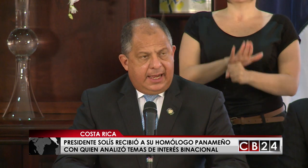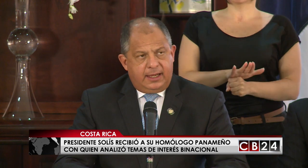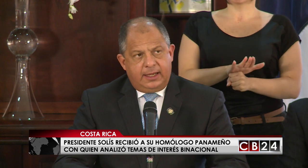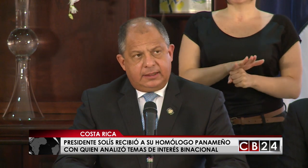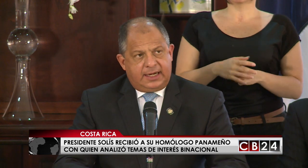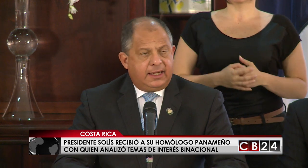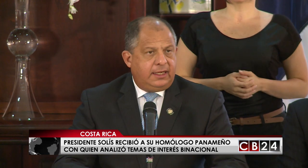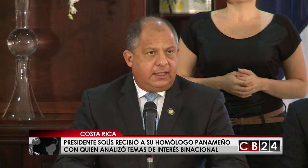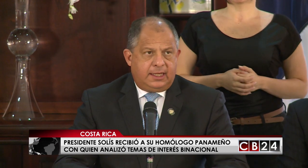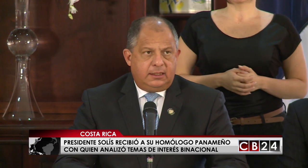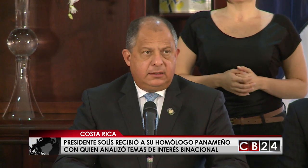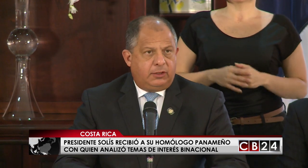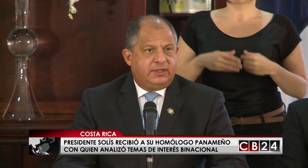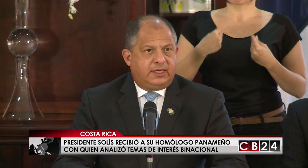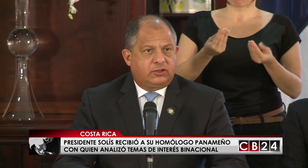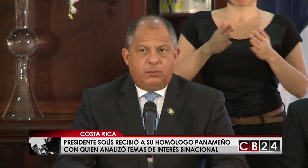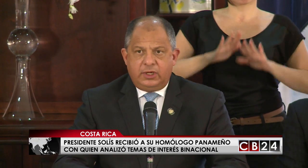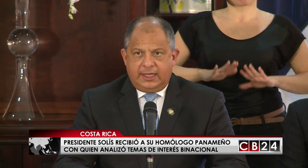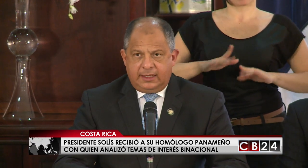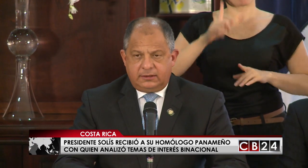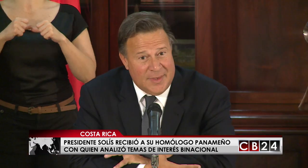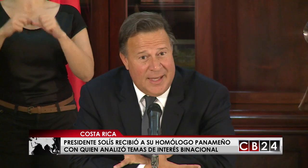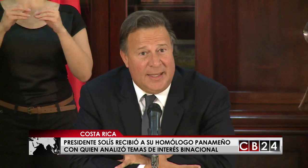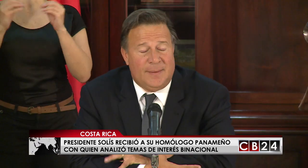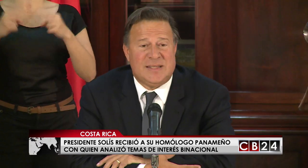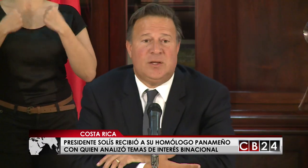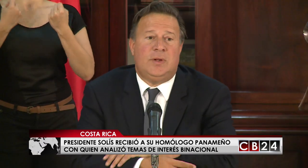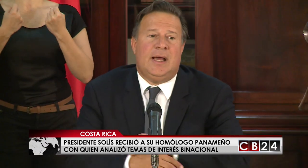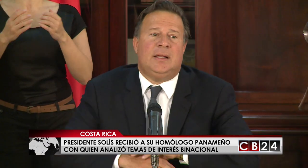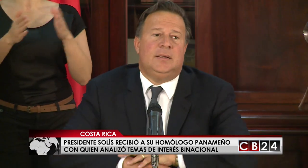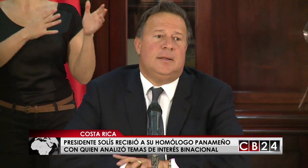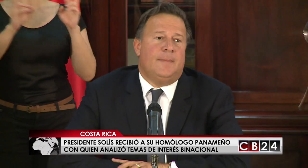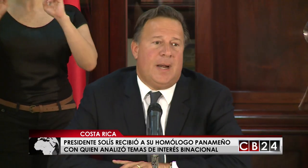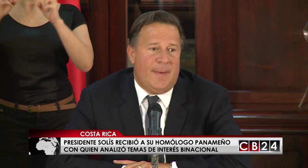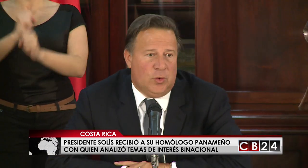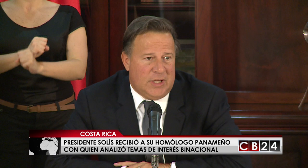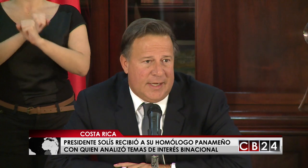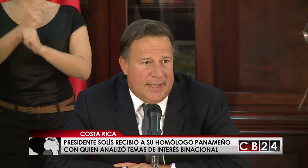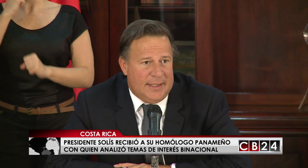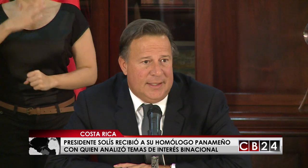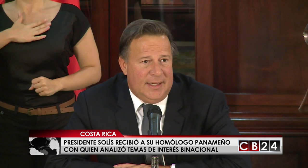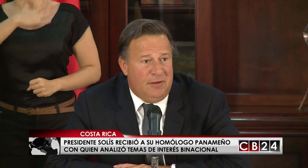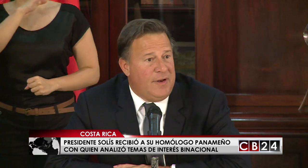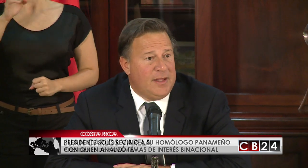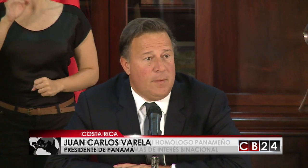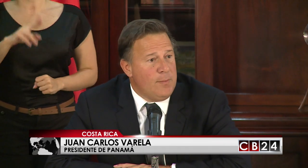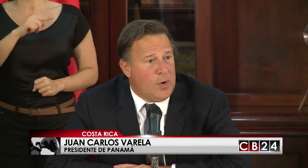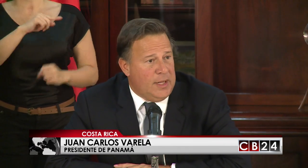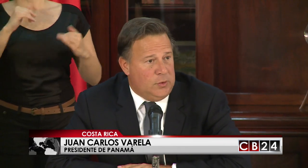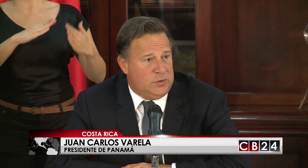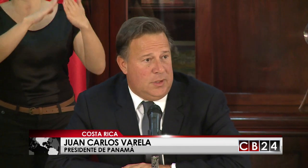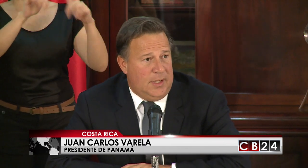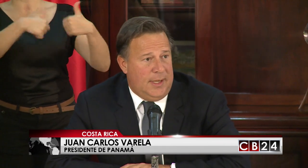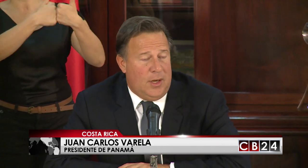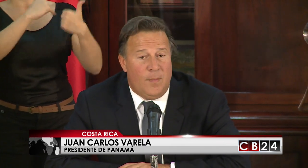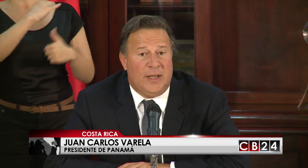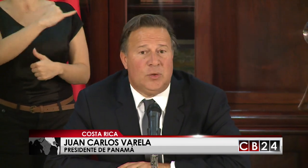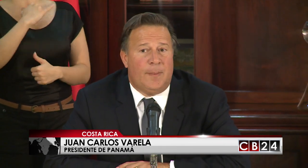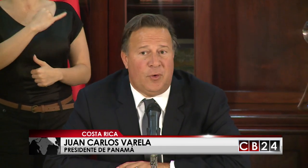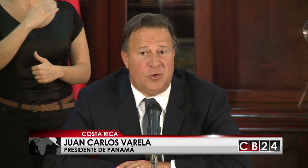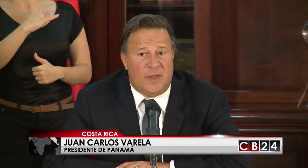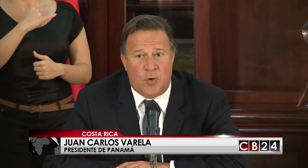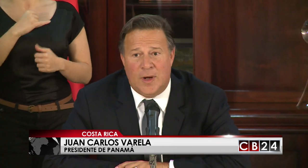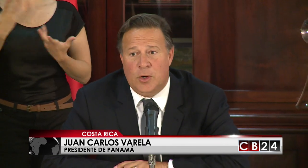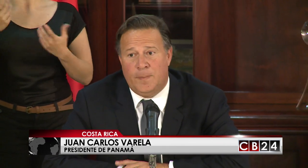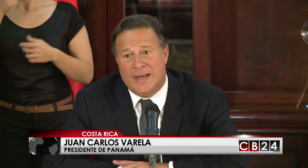la tranquilidad de nuestras comunidades. En el tema de seguridad, Panamá y Costa Rica enfrentan los mismos retos. El aumento